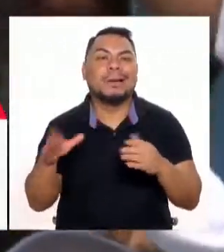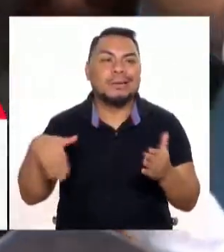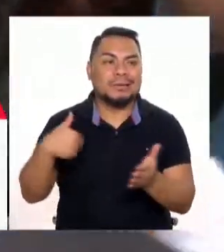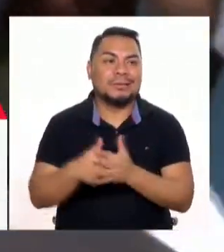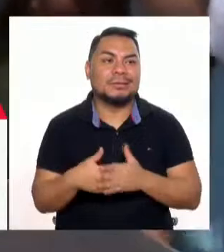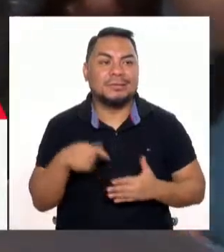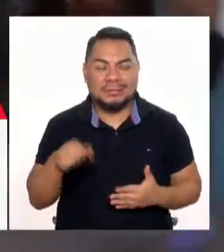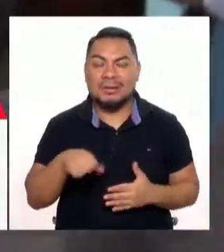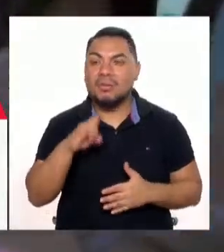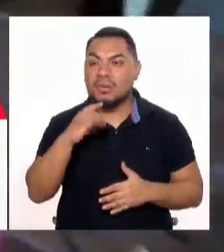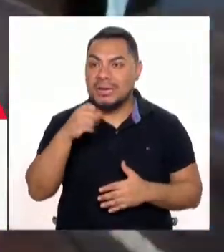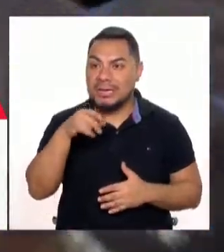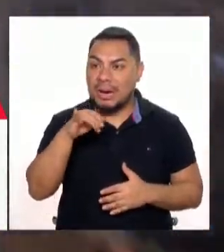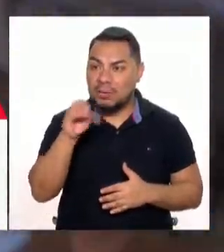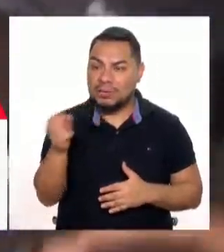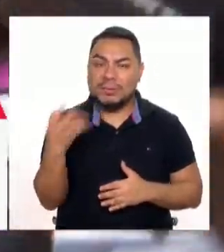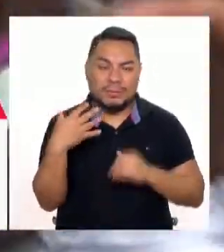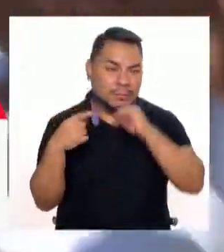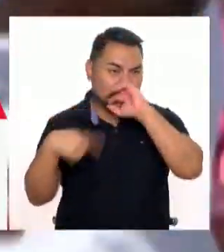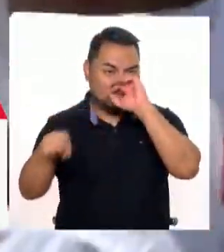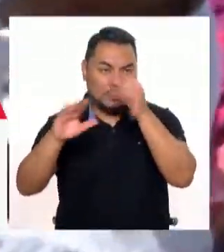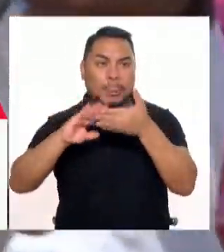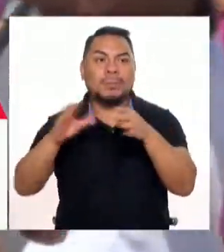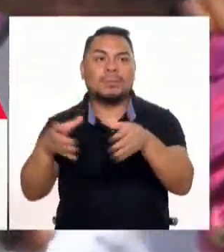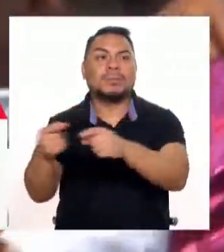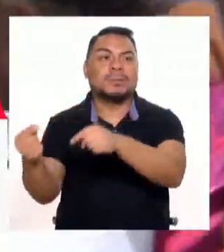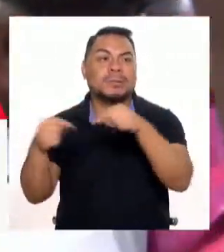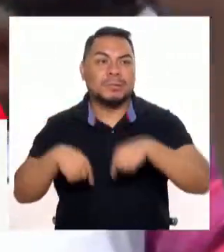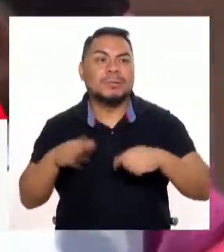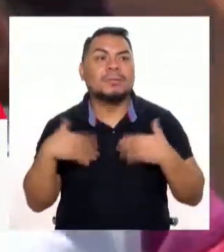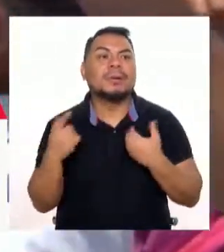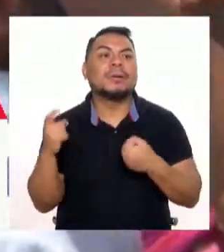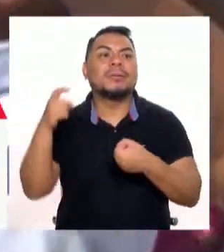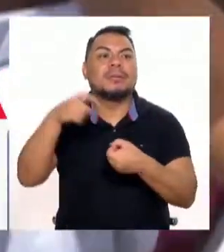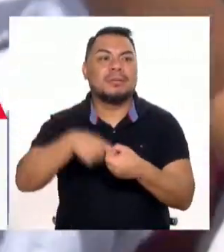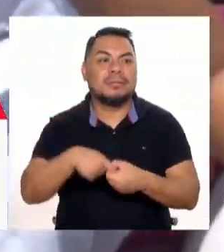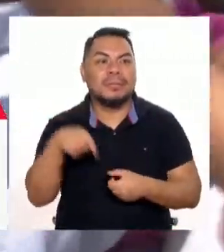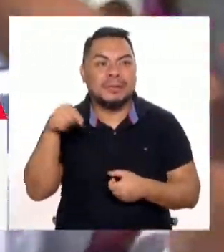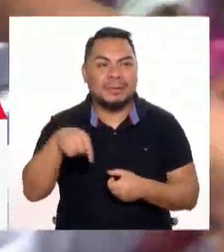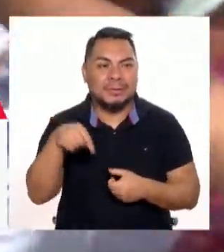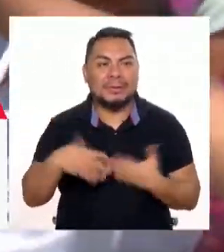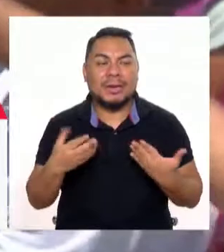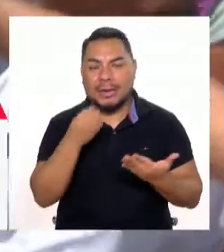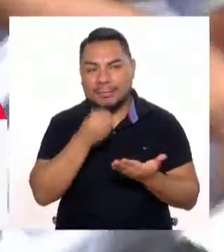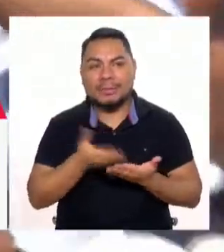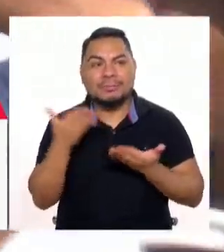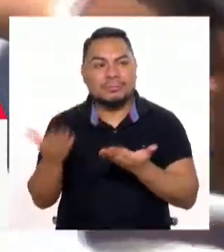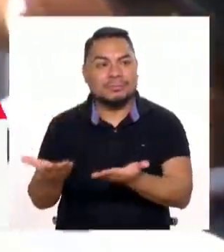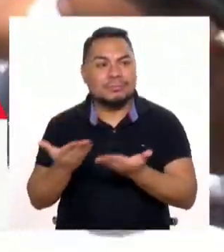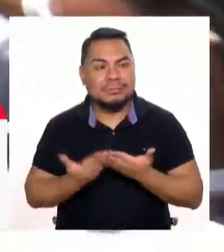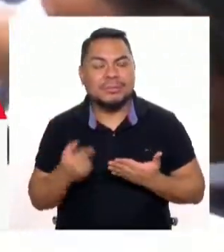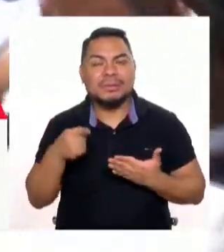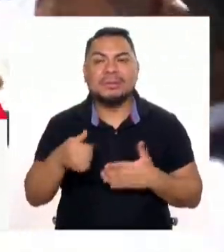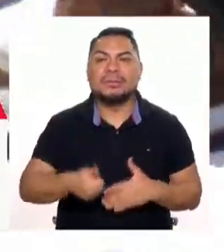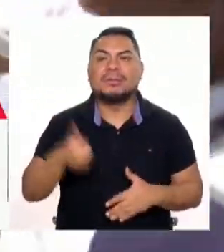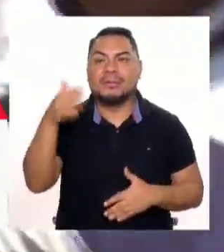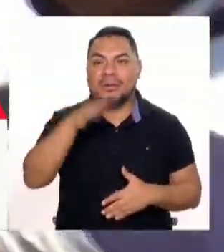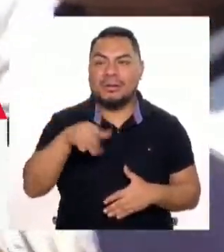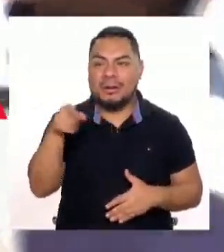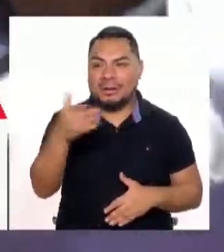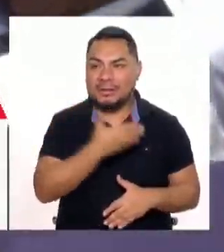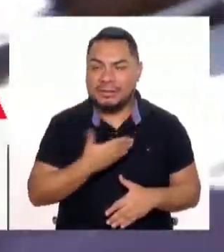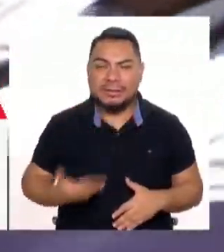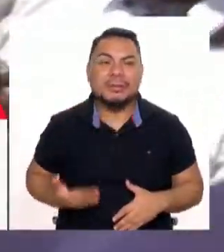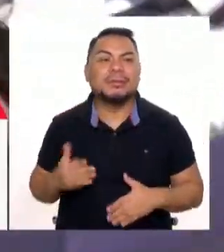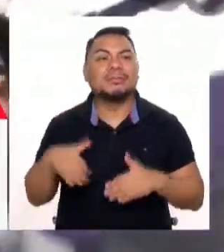son de aucayaco me dicen son de aucayaco quienes han llegado para participar de esta bienvenida a la jefa de estado